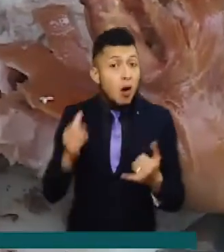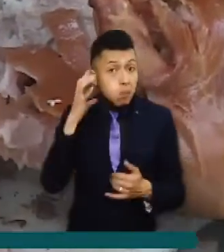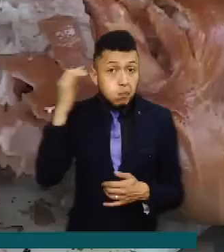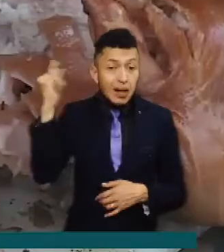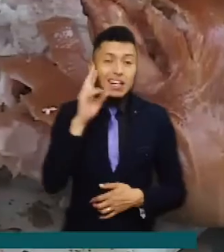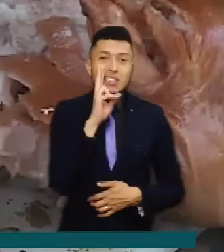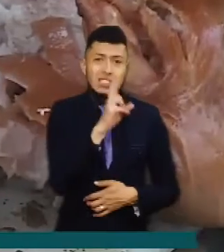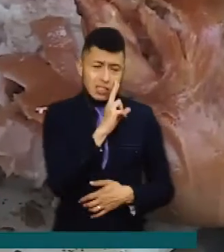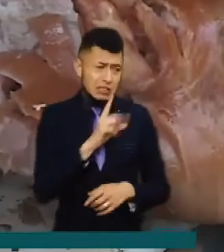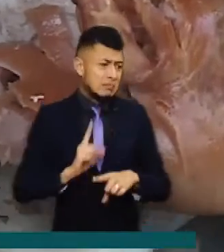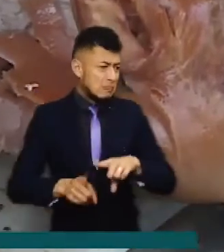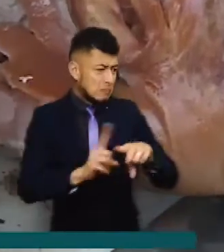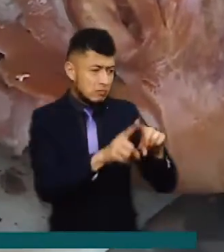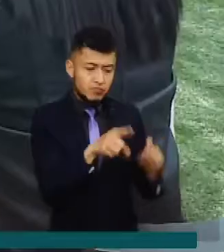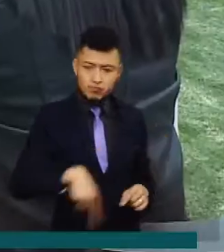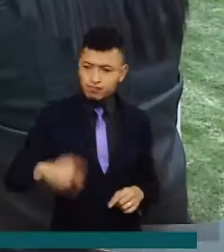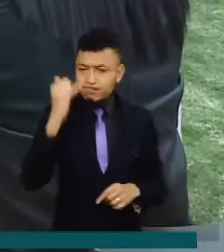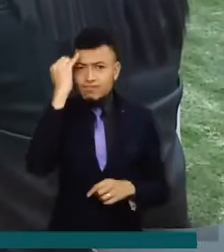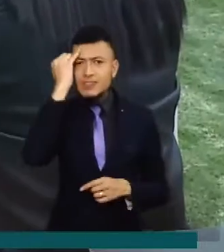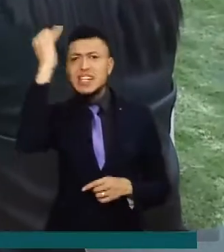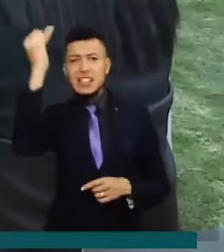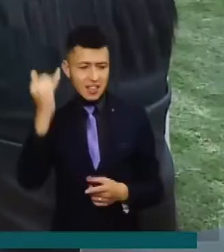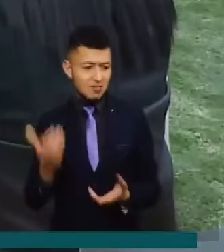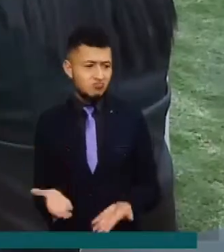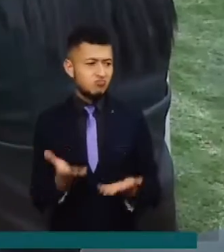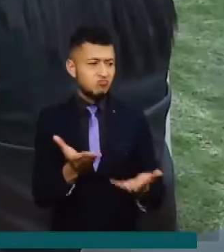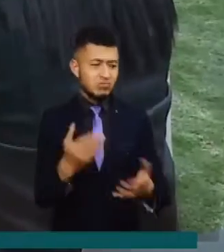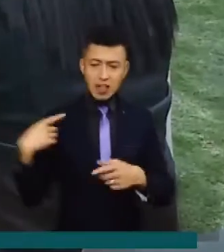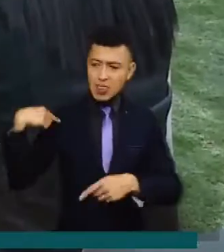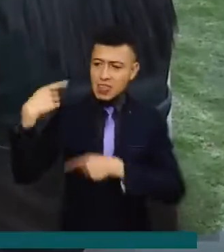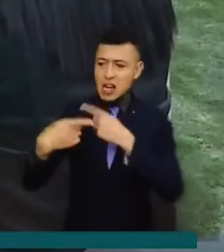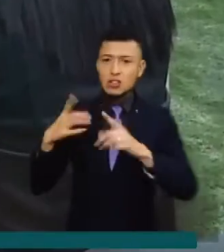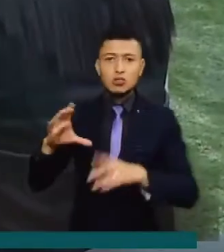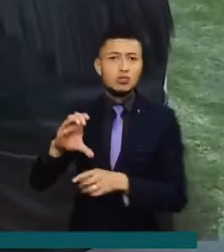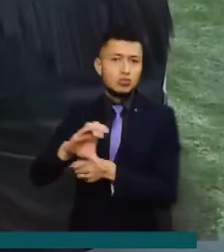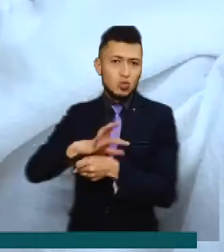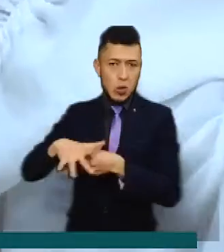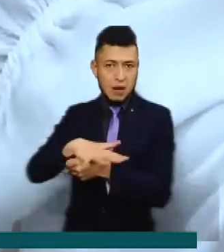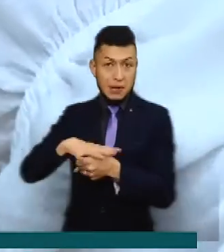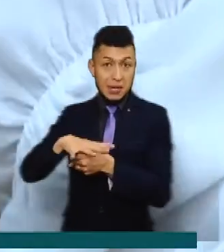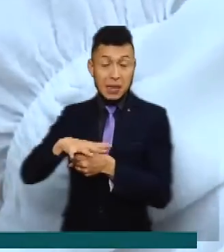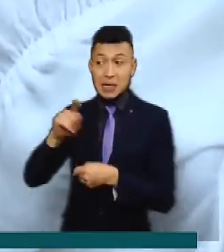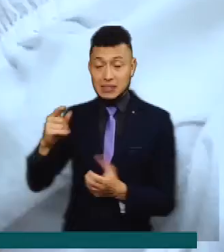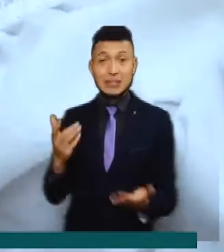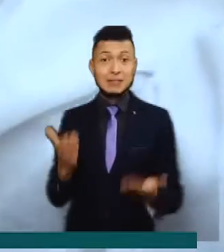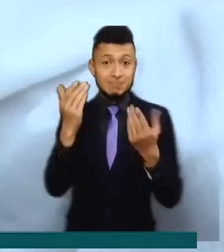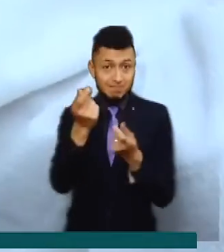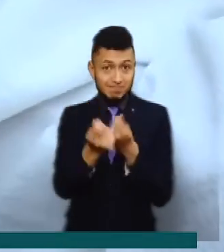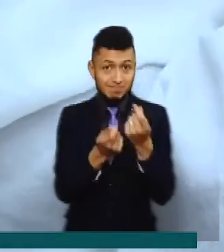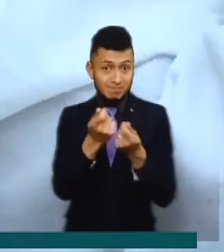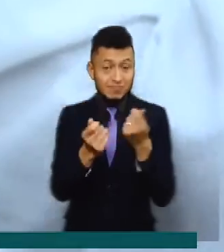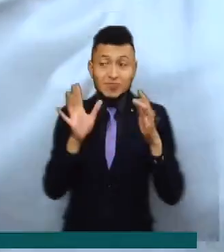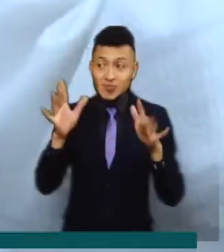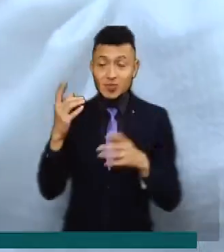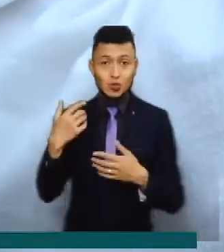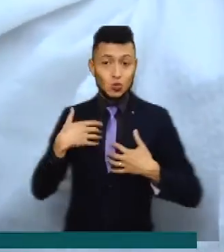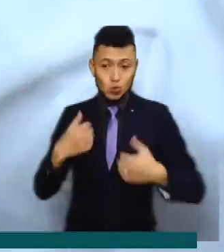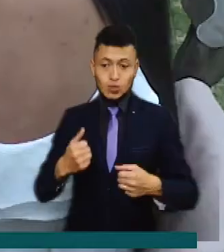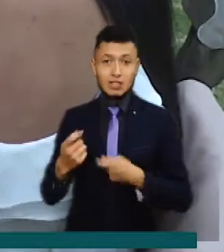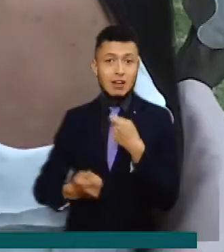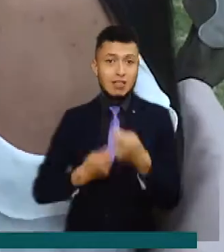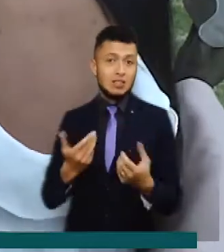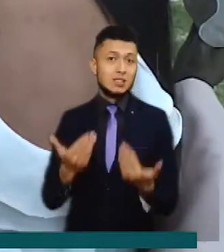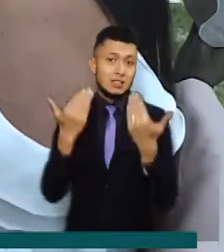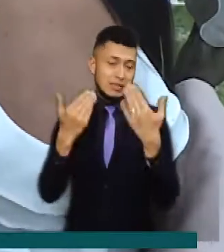pues lo vi hasta este momento actualmente son varios los restaurantes que se unen a esta iniciativa que le da sabor en la tradición cundinamarqués